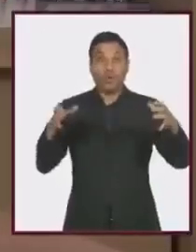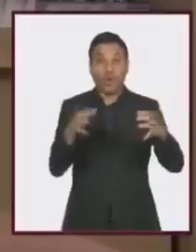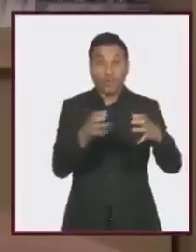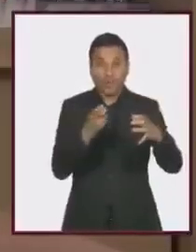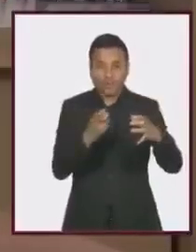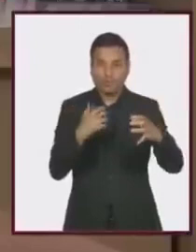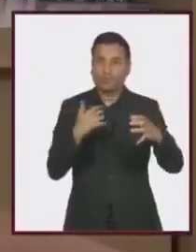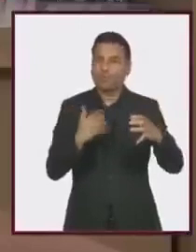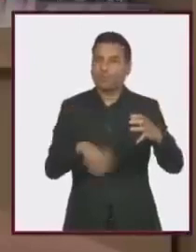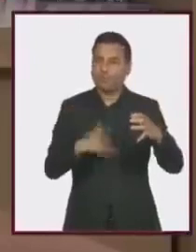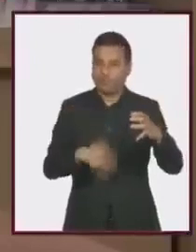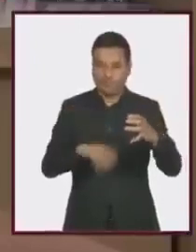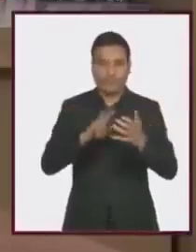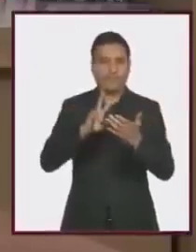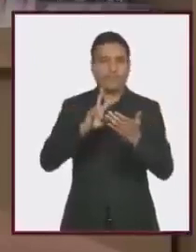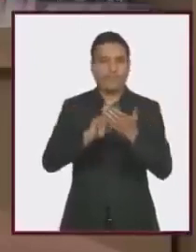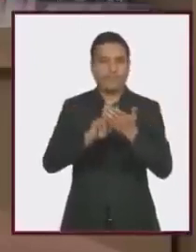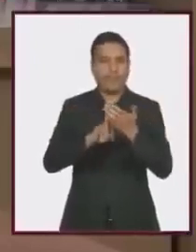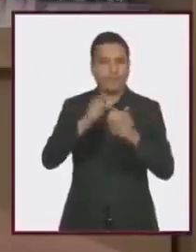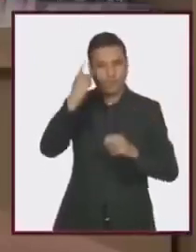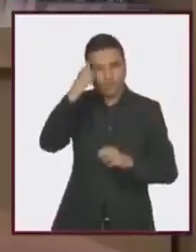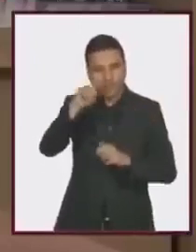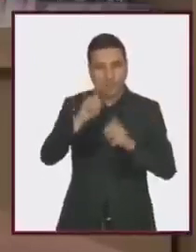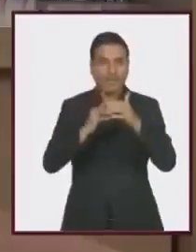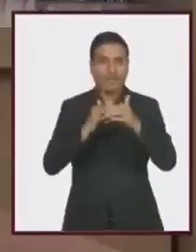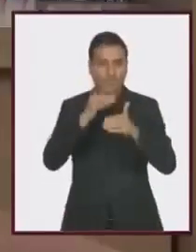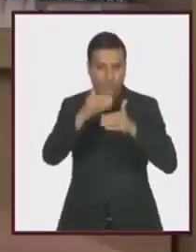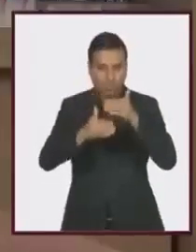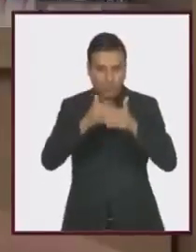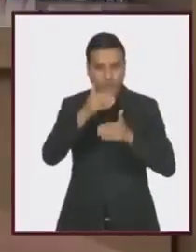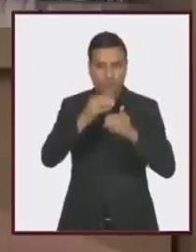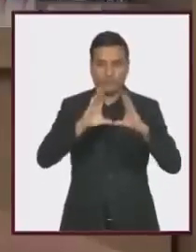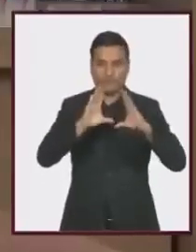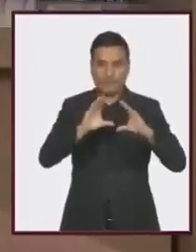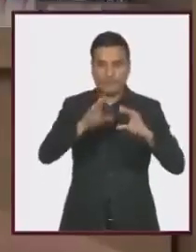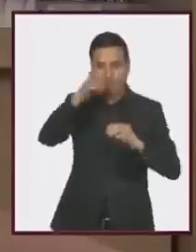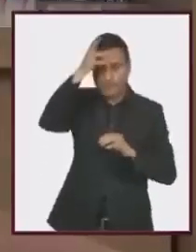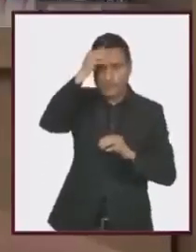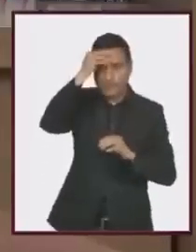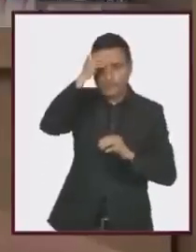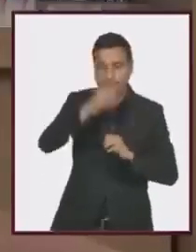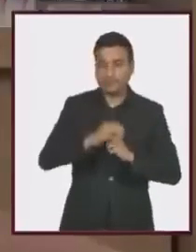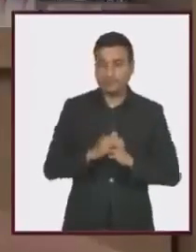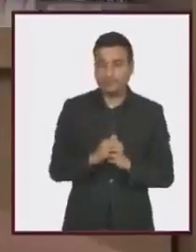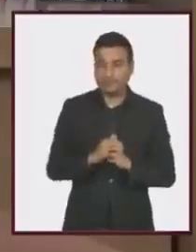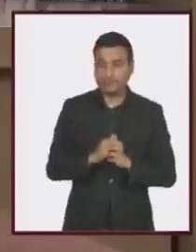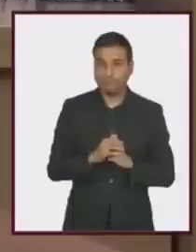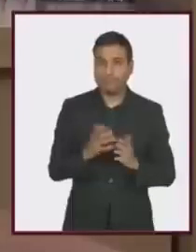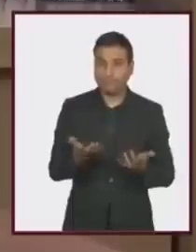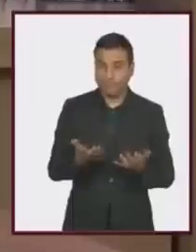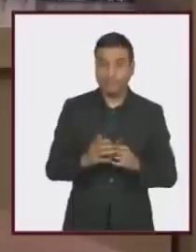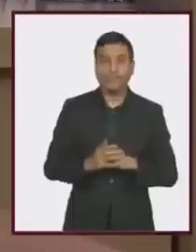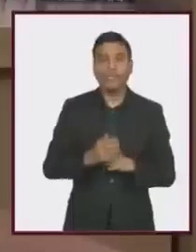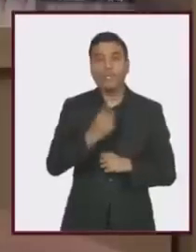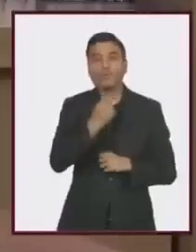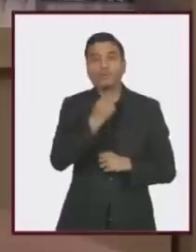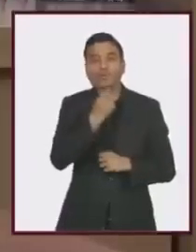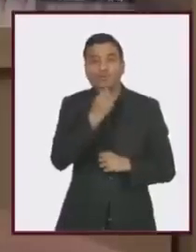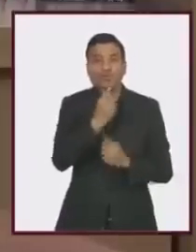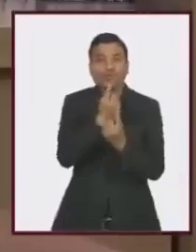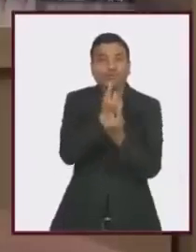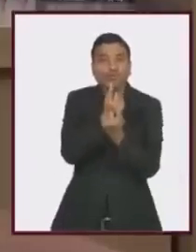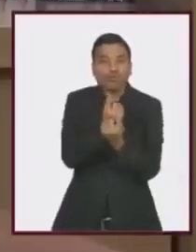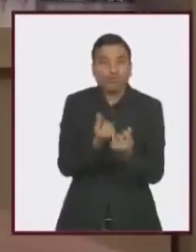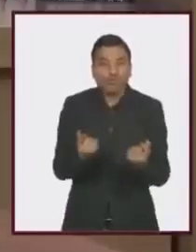de enseñanza-aprendizaje, estamos dejando de lado a las niñas y a los niños también como